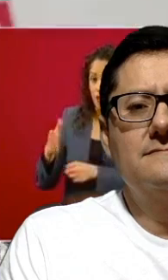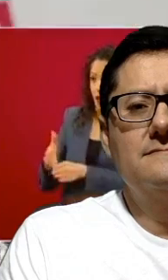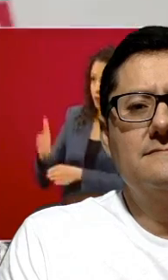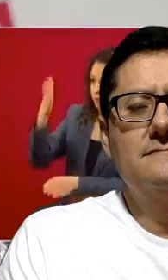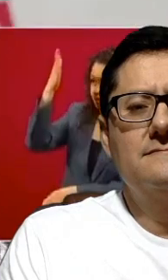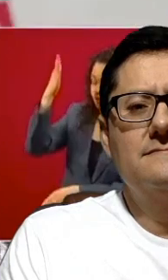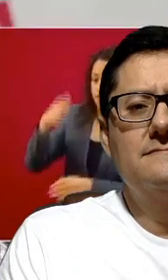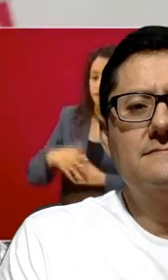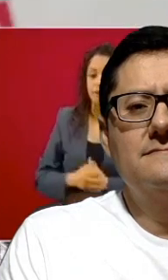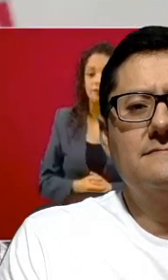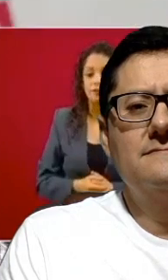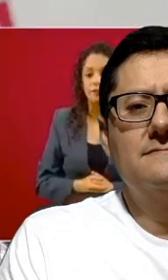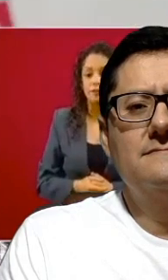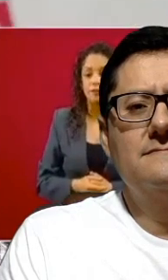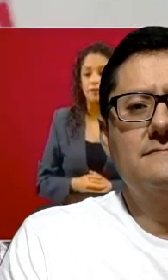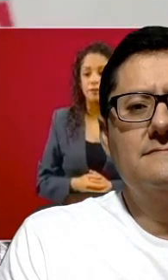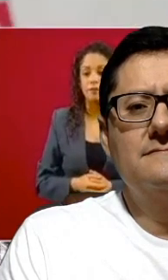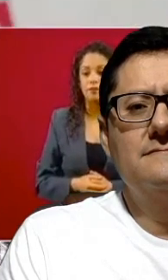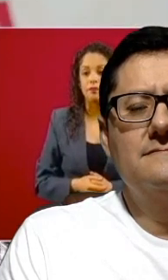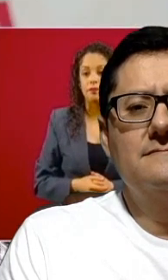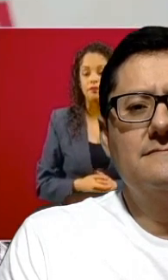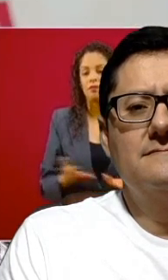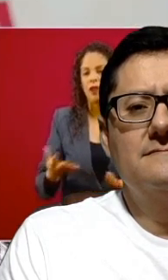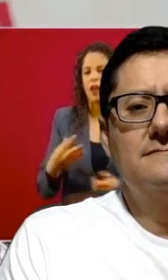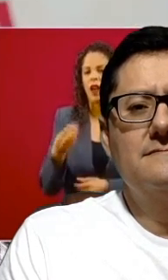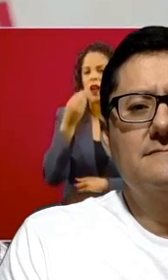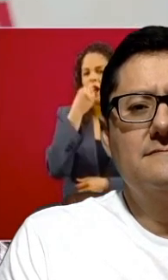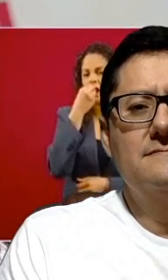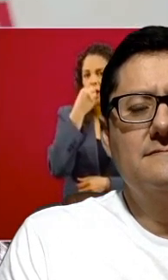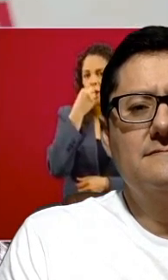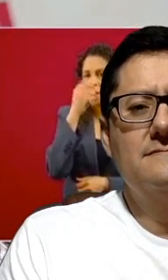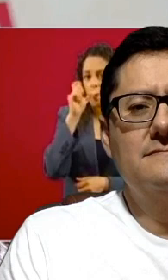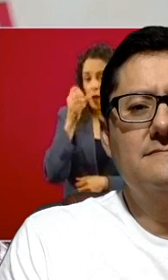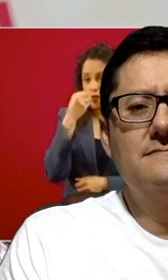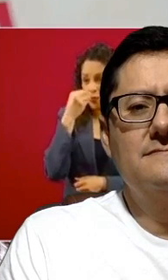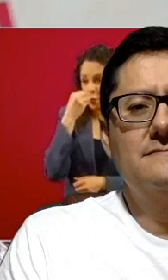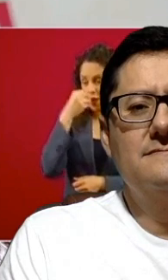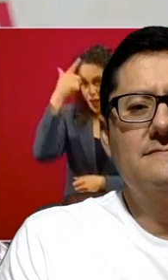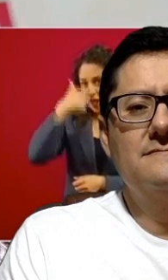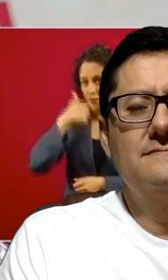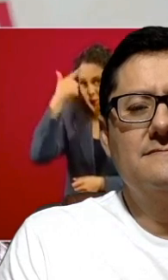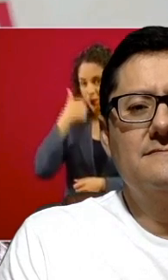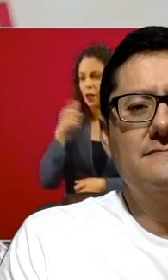cena. Sí hubo una expresión, pero no